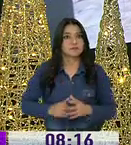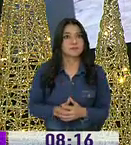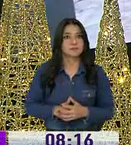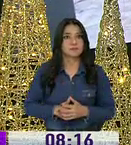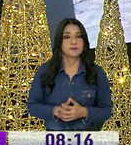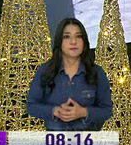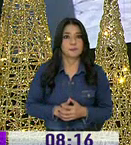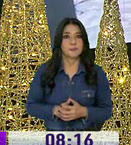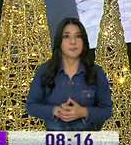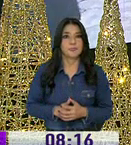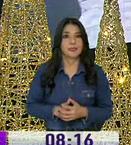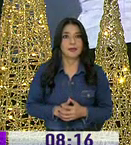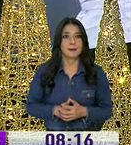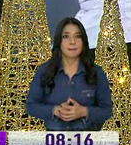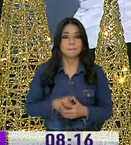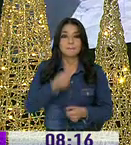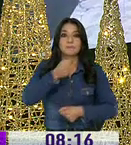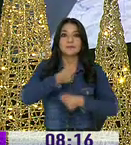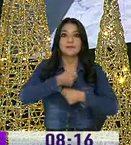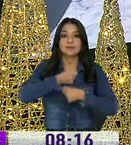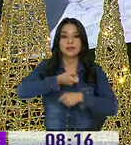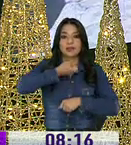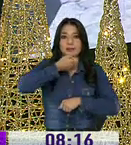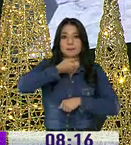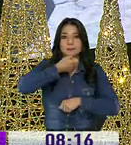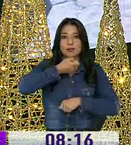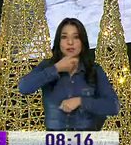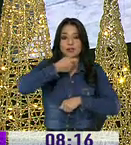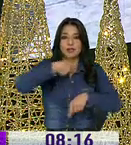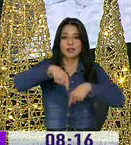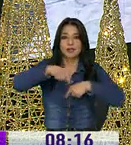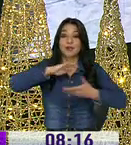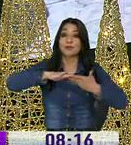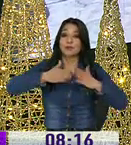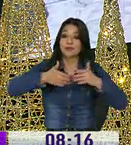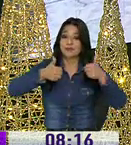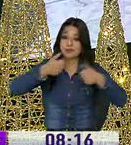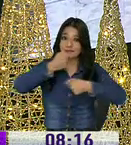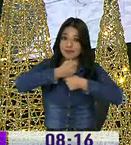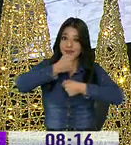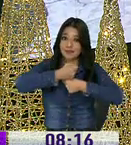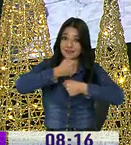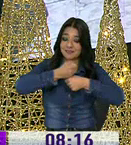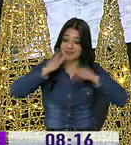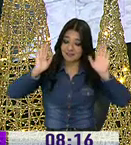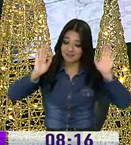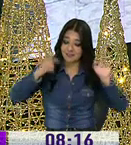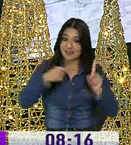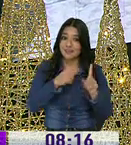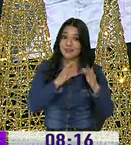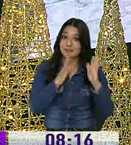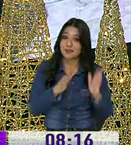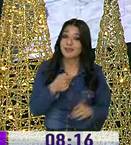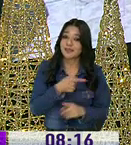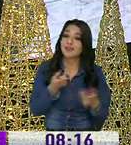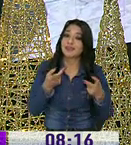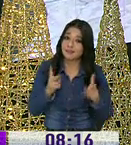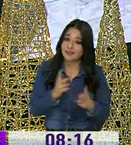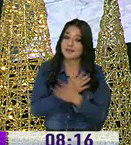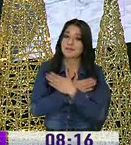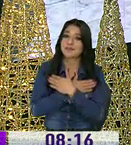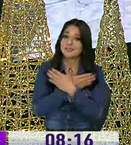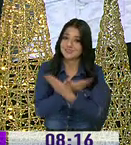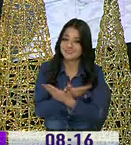queda el trabajo de reportero de comunidad, así que no le pide tampoco ningún favor a la Sofi. La Sofi también le manda